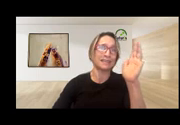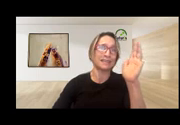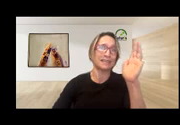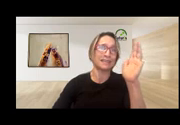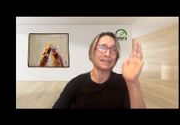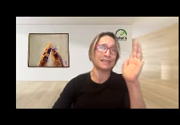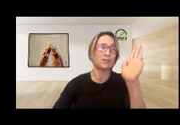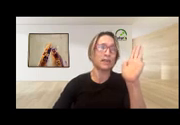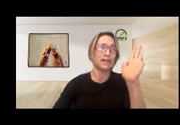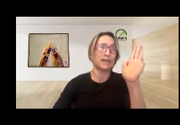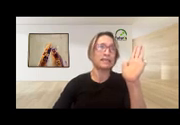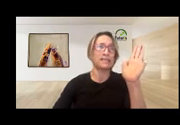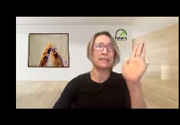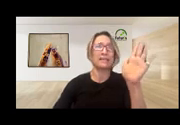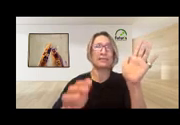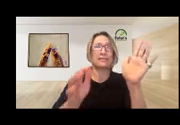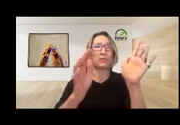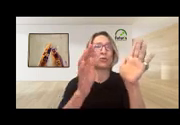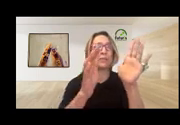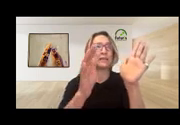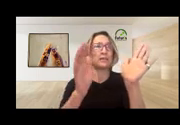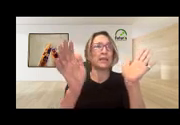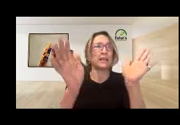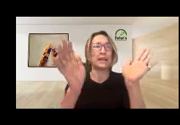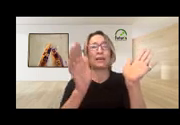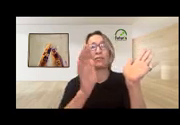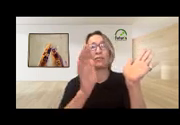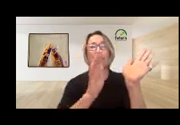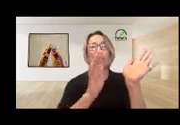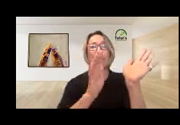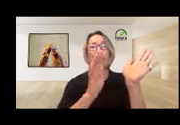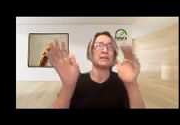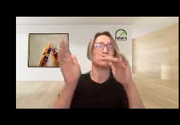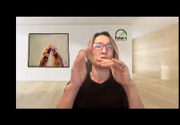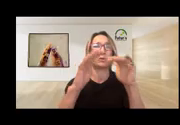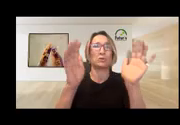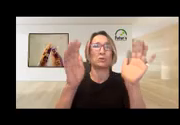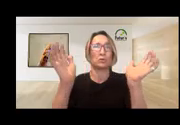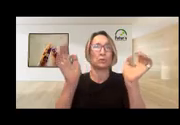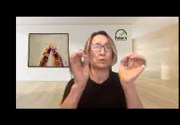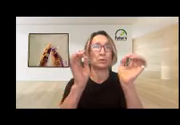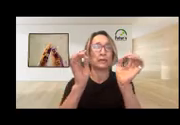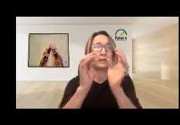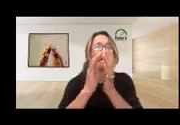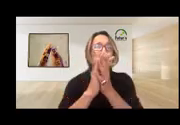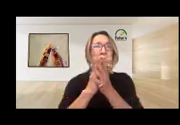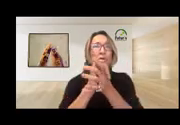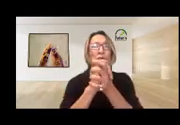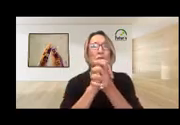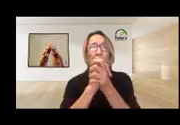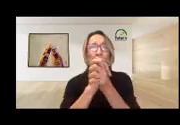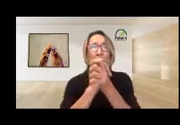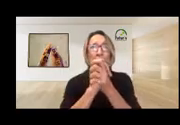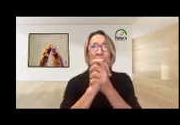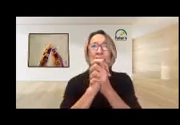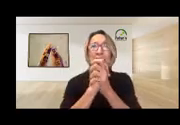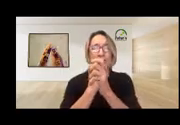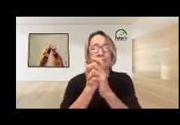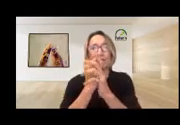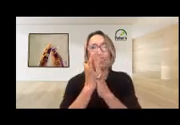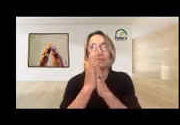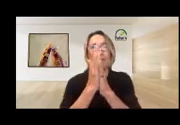hace 66 millones de años. Es decir, no compartieron en nada con la megafauna y mucho menos con nosotros. Todos